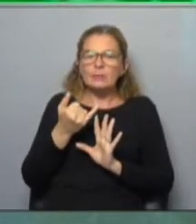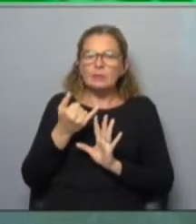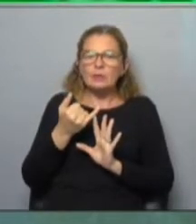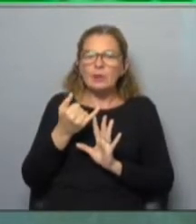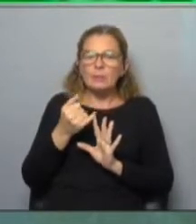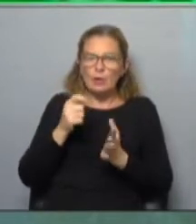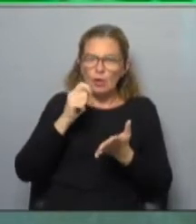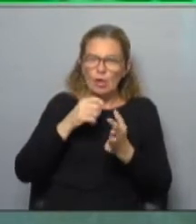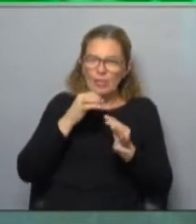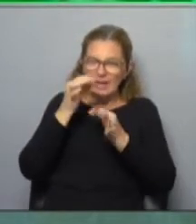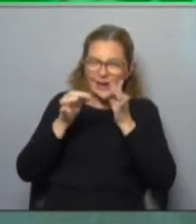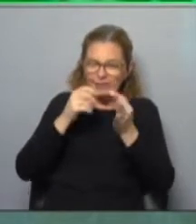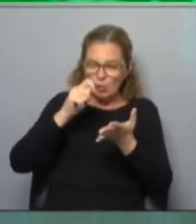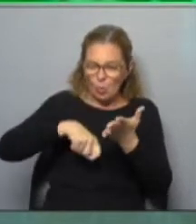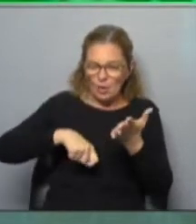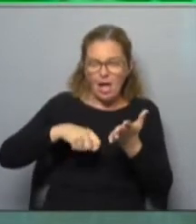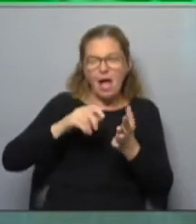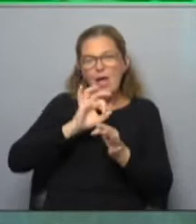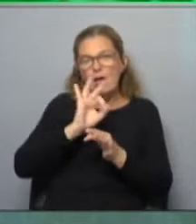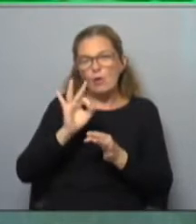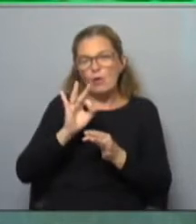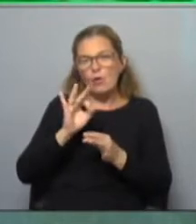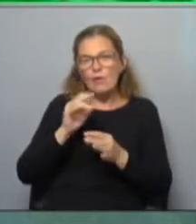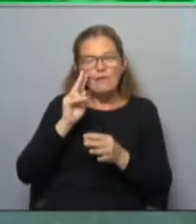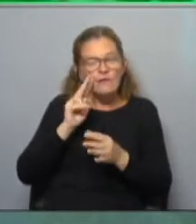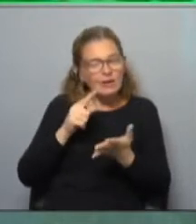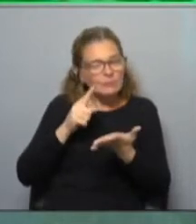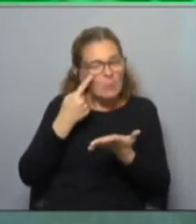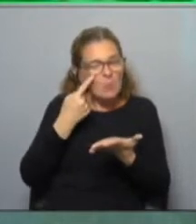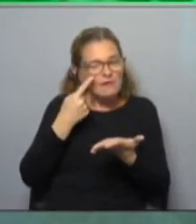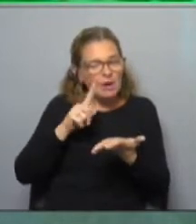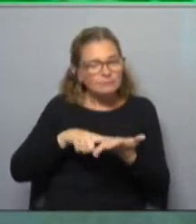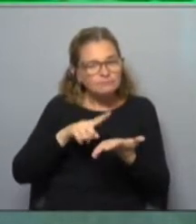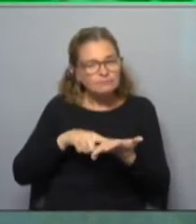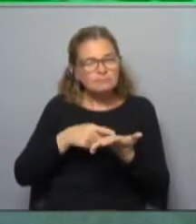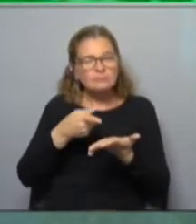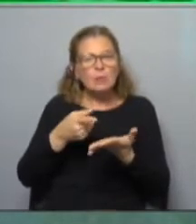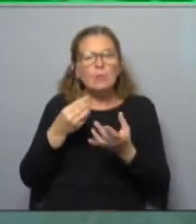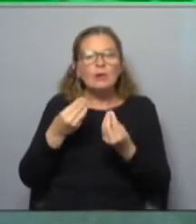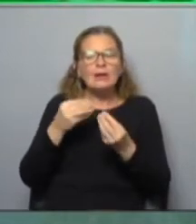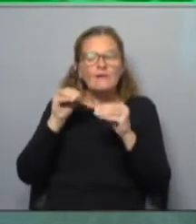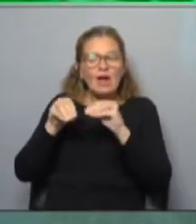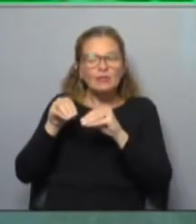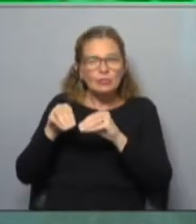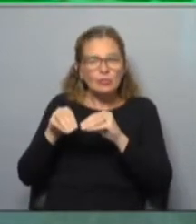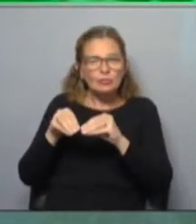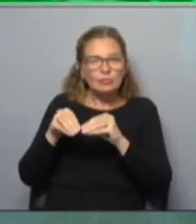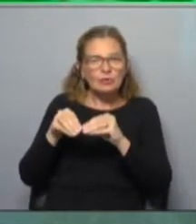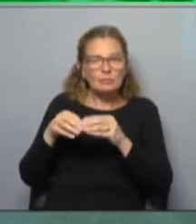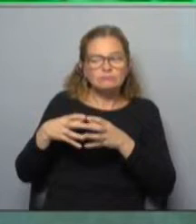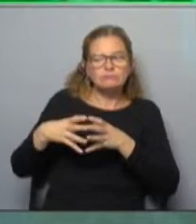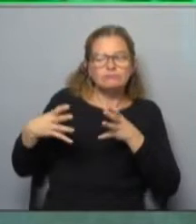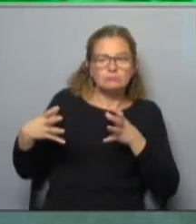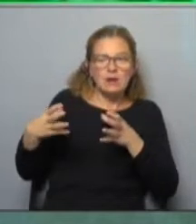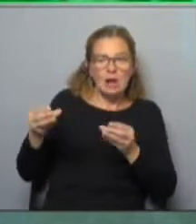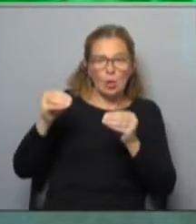declaración jurada u otras herramientas, digamos, de auditoría y verificación, poder determinar qué tipo de residuos de grandes generadores son